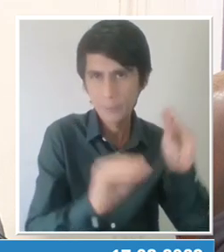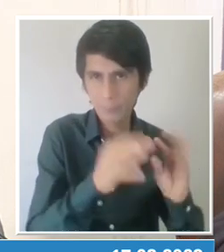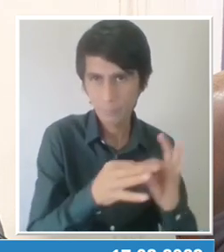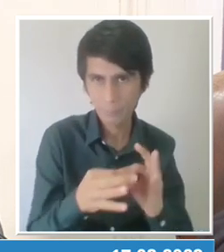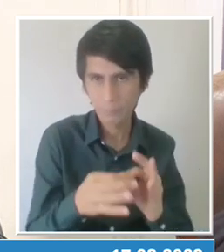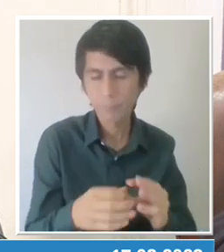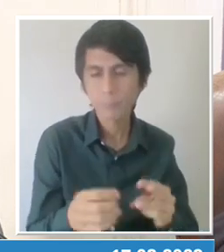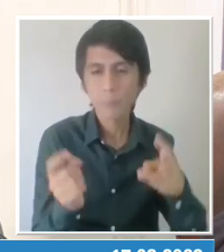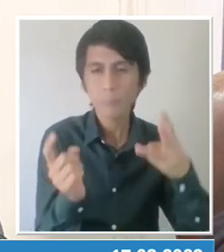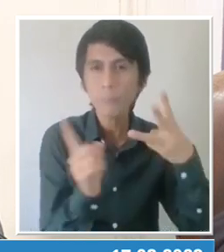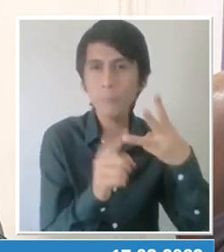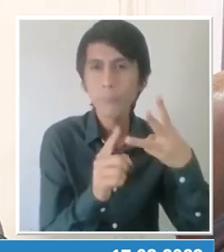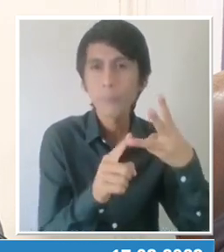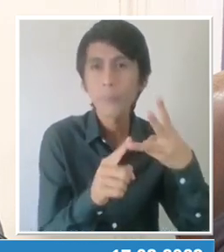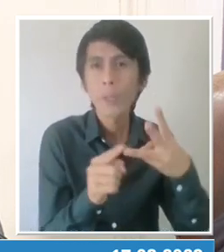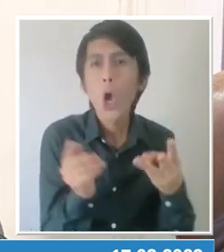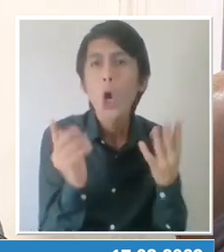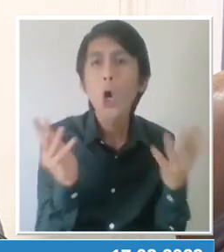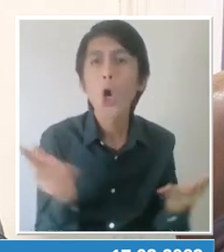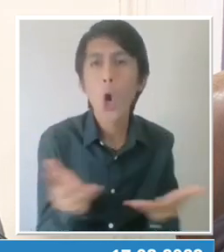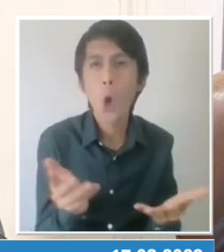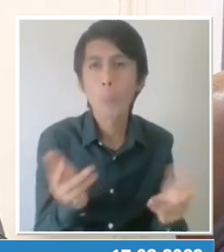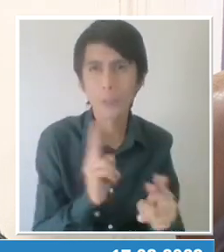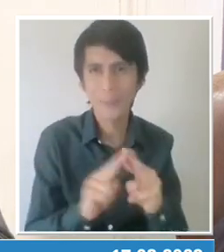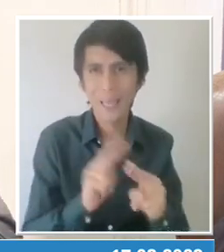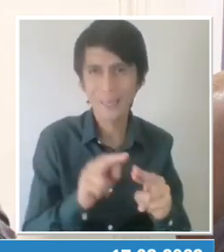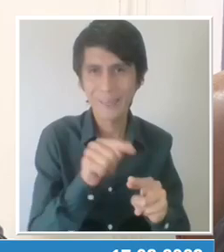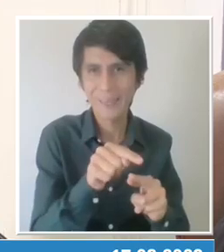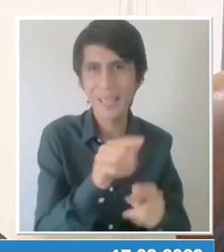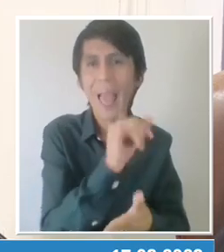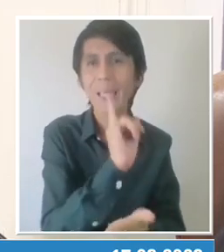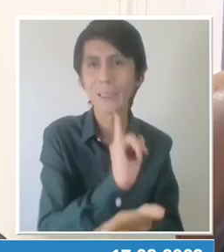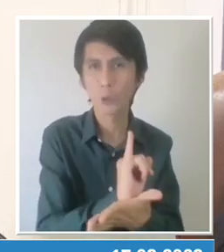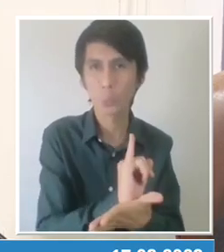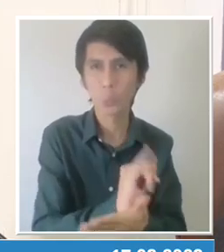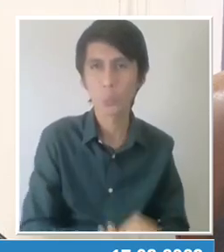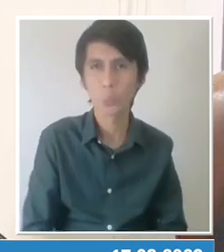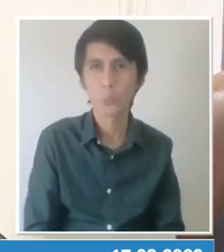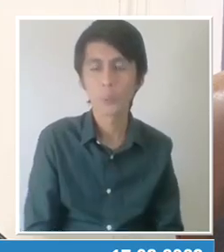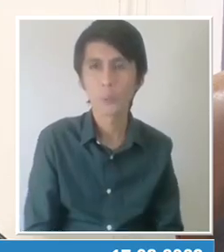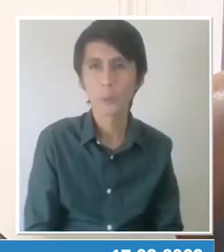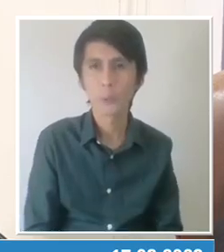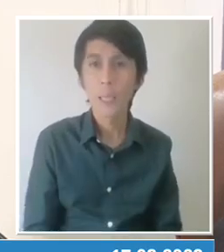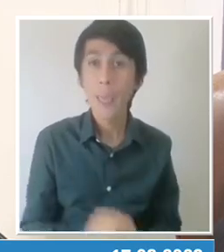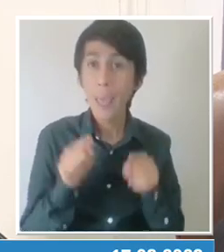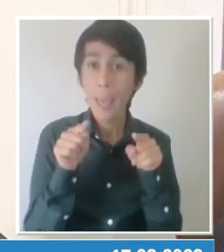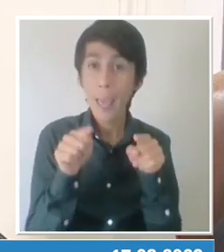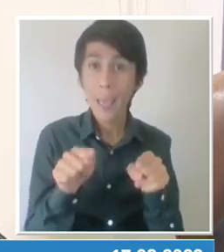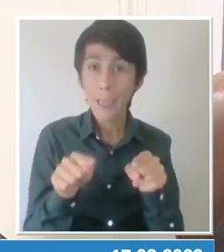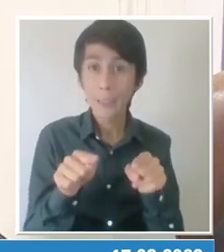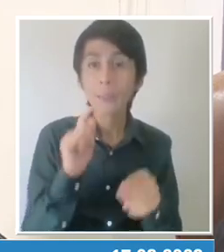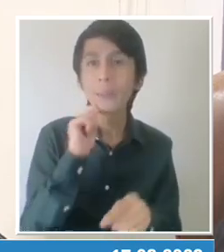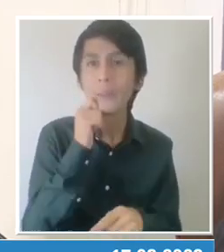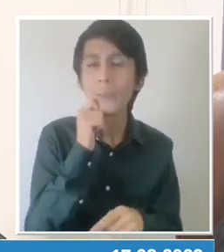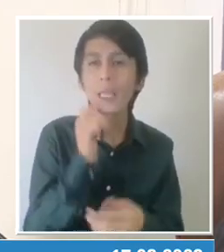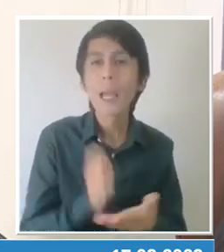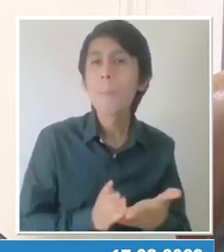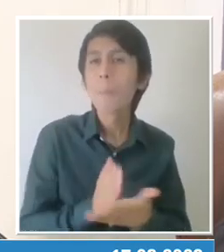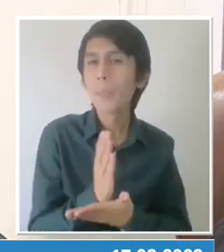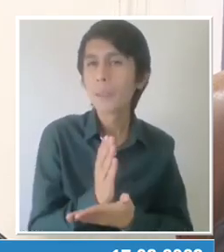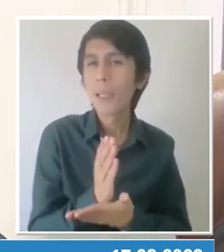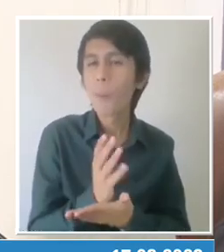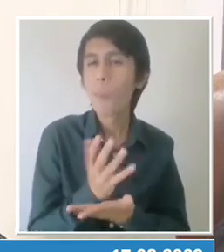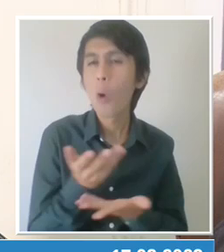¿cómo se hace esta Constitución? Y entonces ahí entramos ya en el terreno propiamente